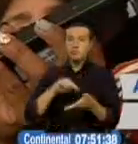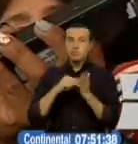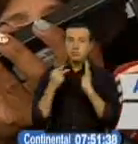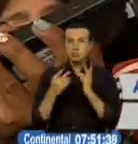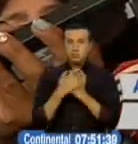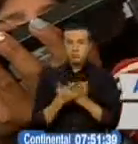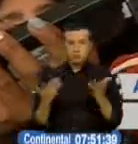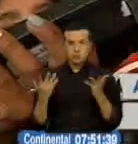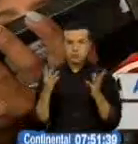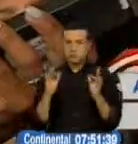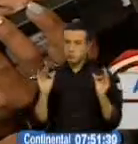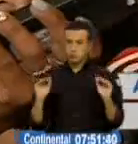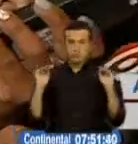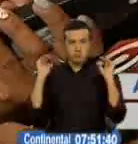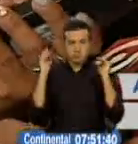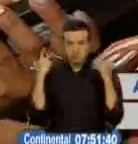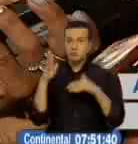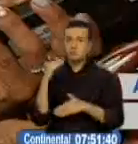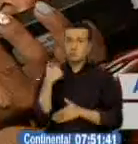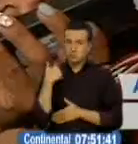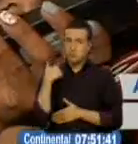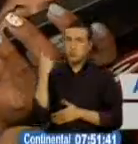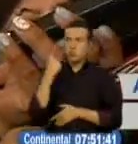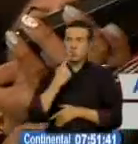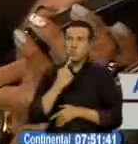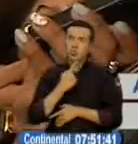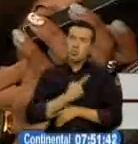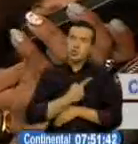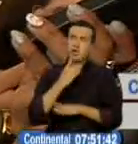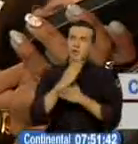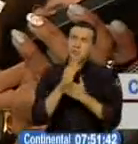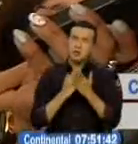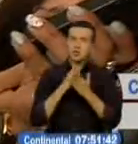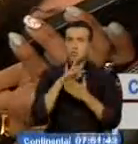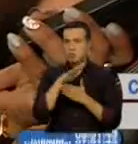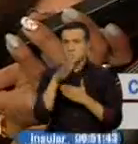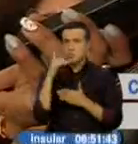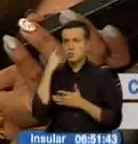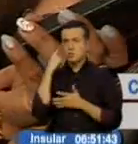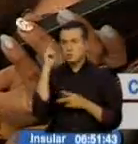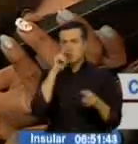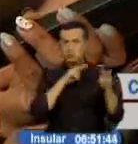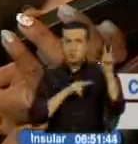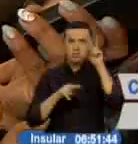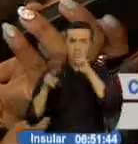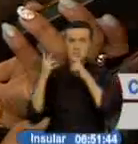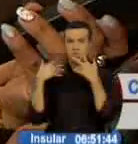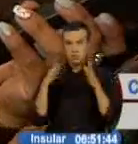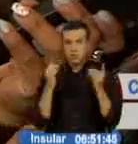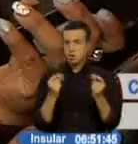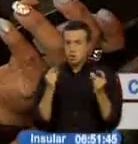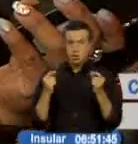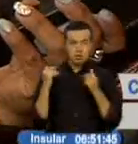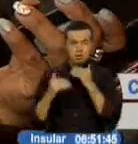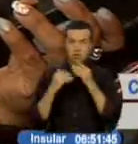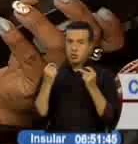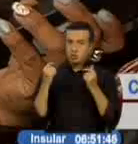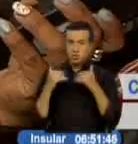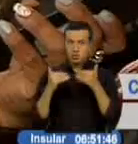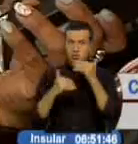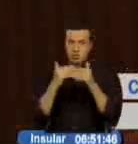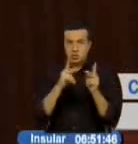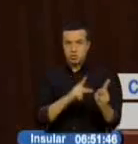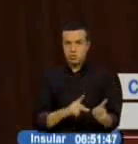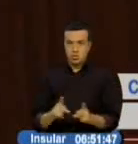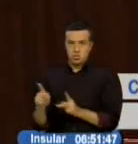tecnológicas bastante bien, es decir, tenemos ya en día y medio un balance exacto de lo que podemos hacer. Estamos acelerando los procesos de